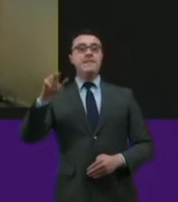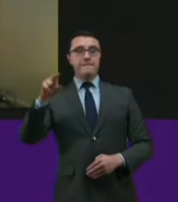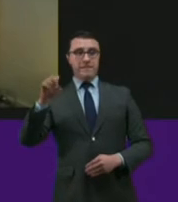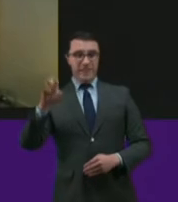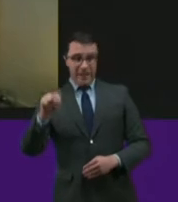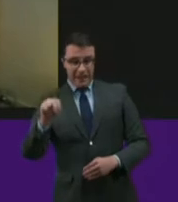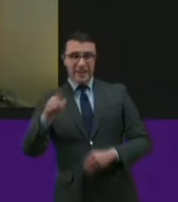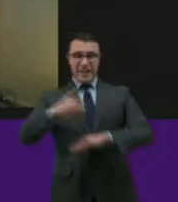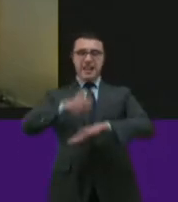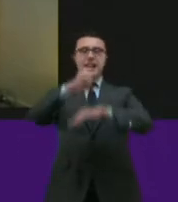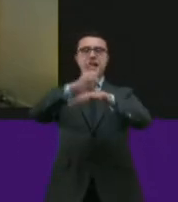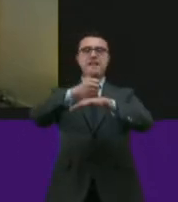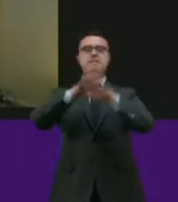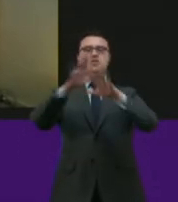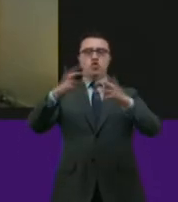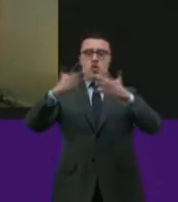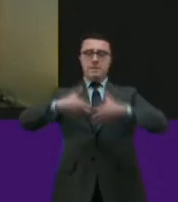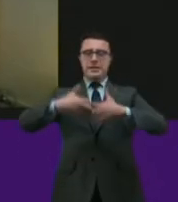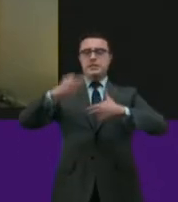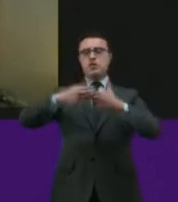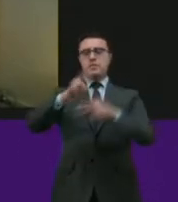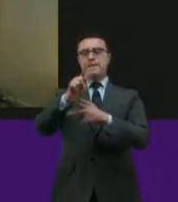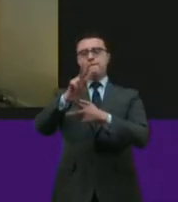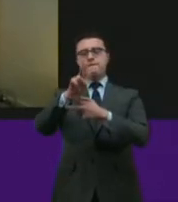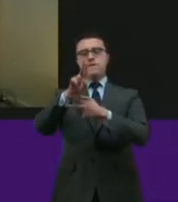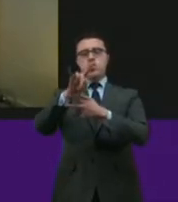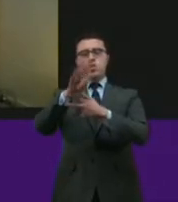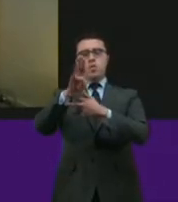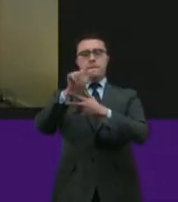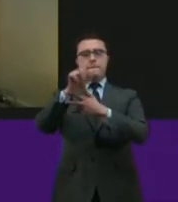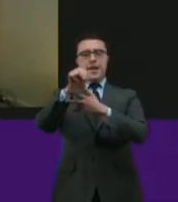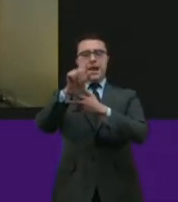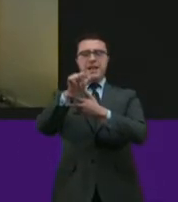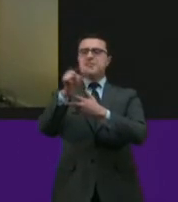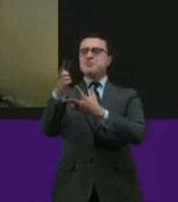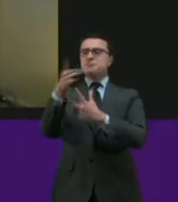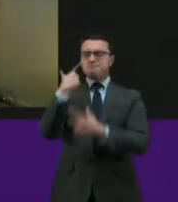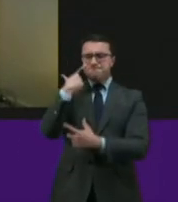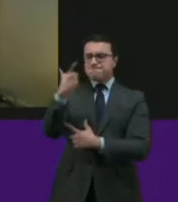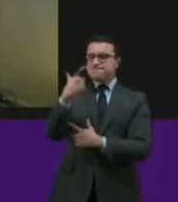Frubana. Otro crack. Fabián, cuéntanos Hola. Un poquito de ti.